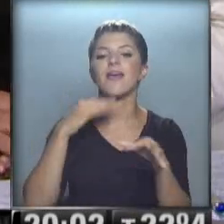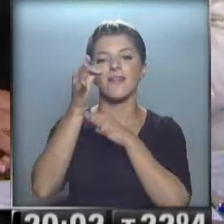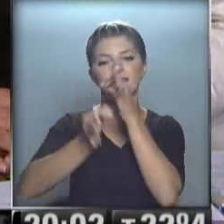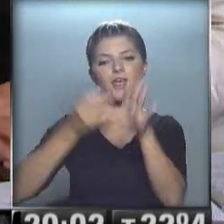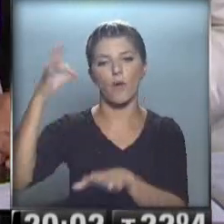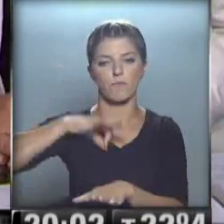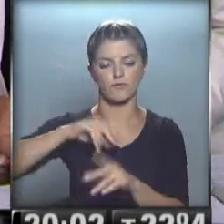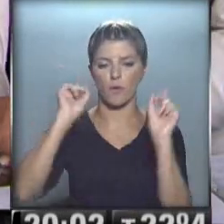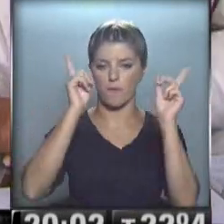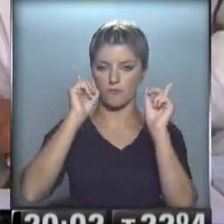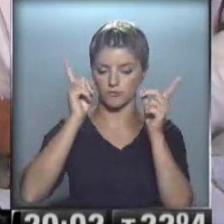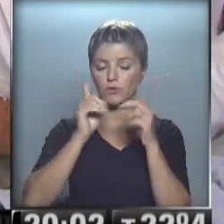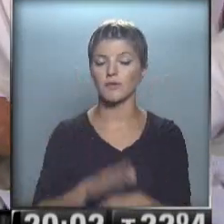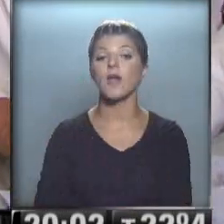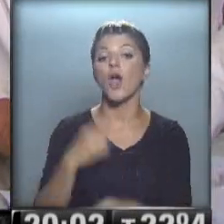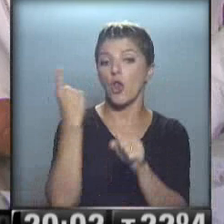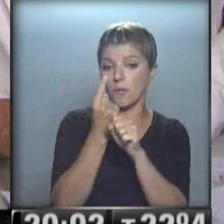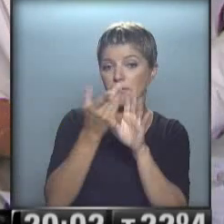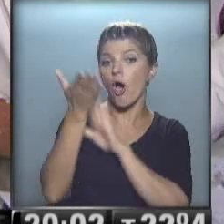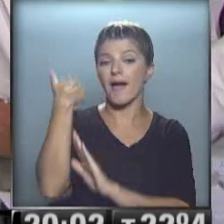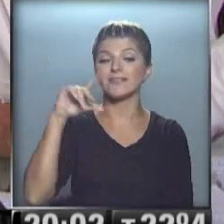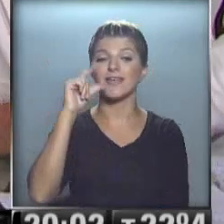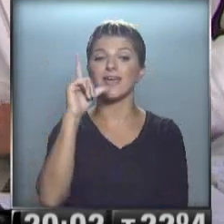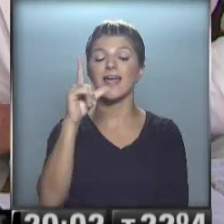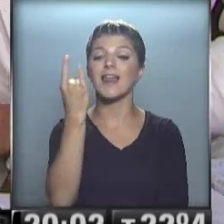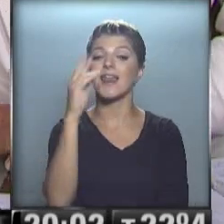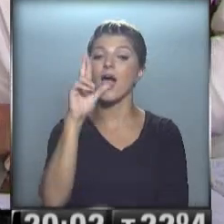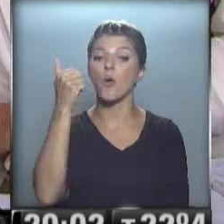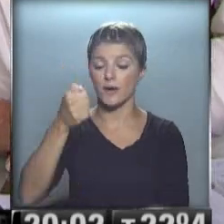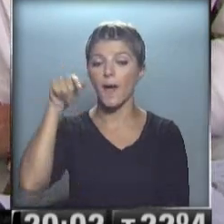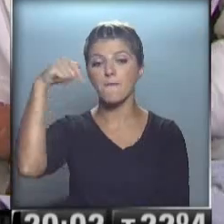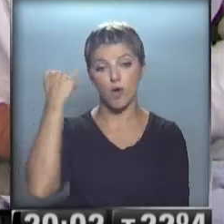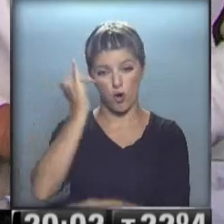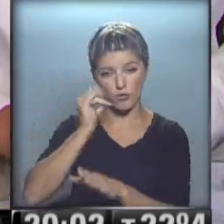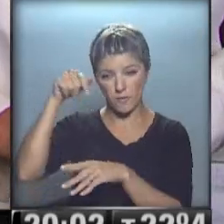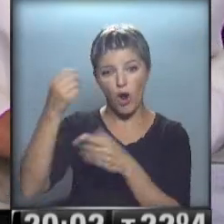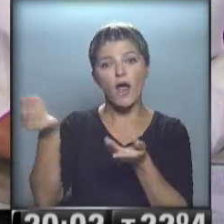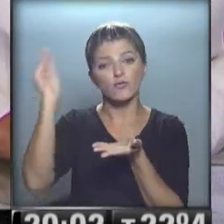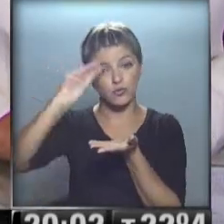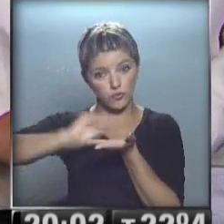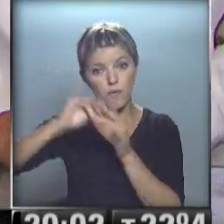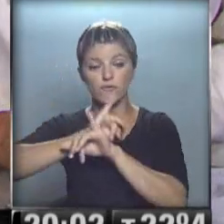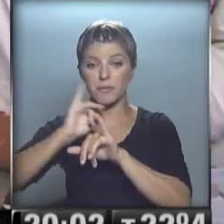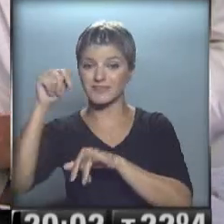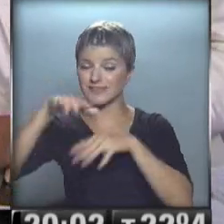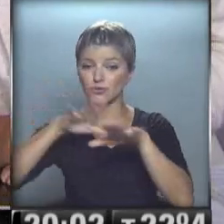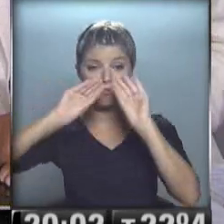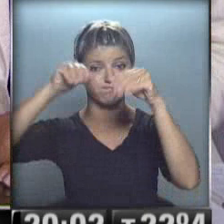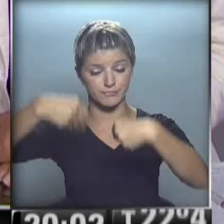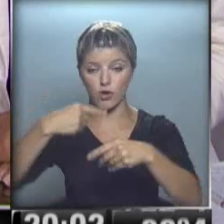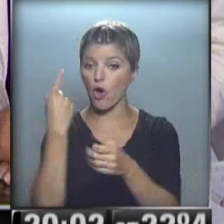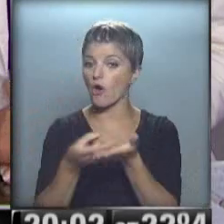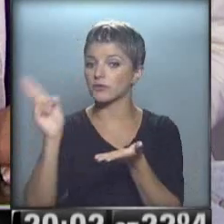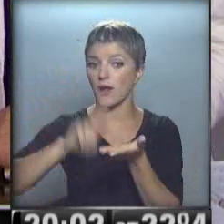bonaerense. Los principales detalles los había adelantado Laura Maiocchi, ahora amplía este nuevo fracaso en lo que tiene que ver